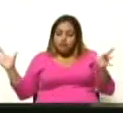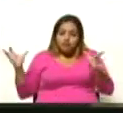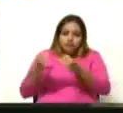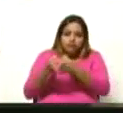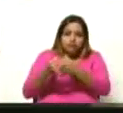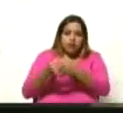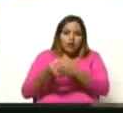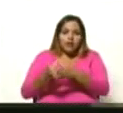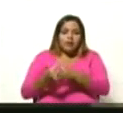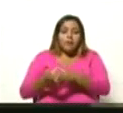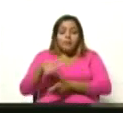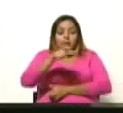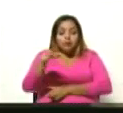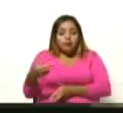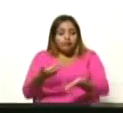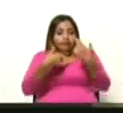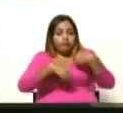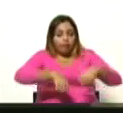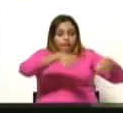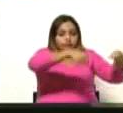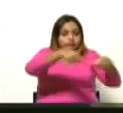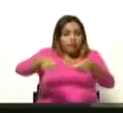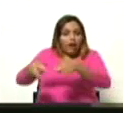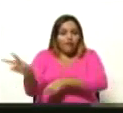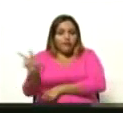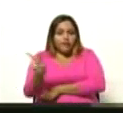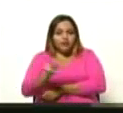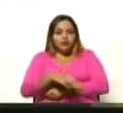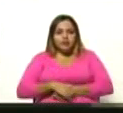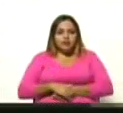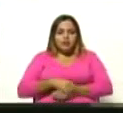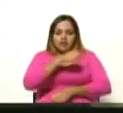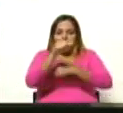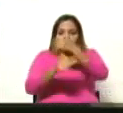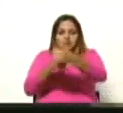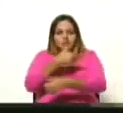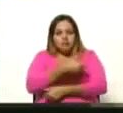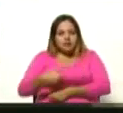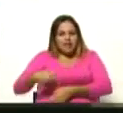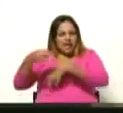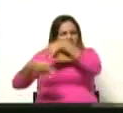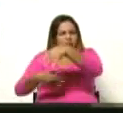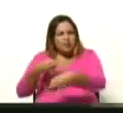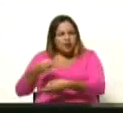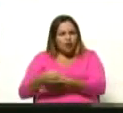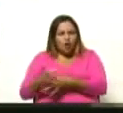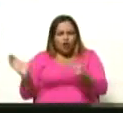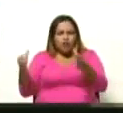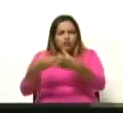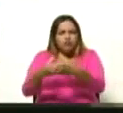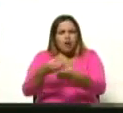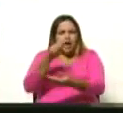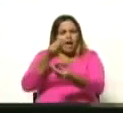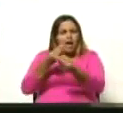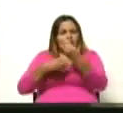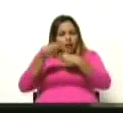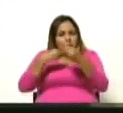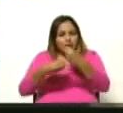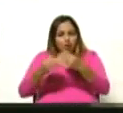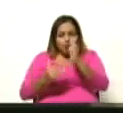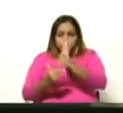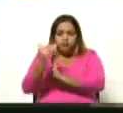de supermercados de Venezuela. La vicepresidenta ejecutiva destacó que la producción del sector alimentos se ha incrementado